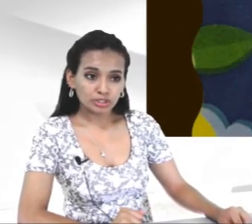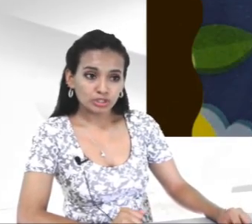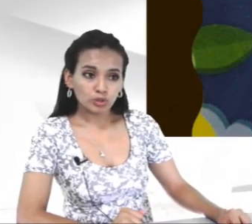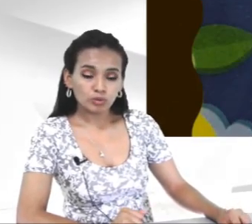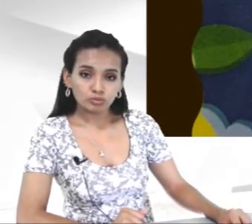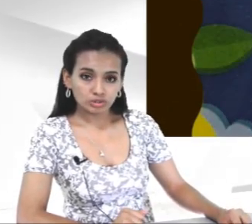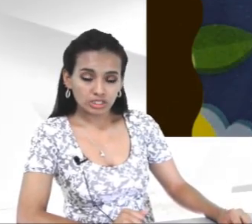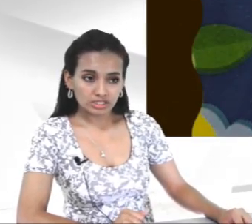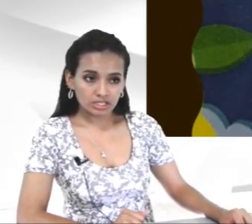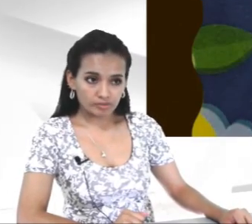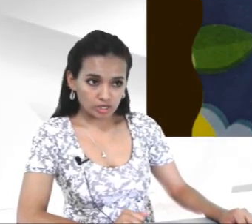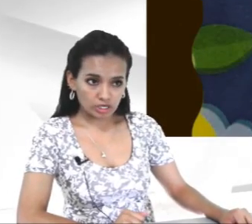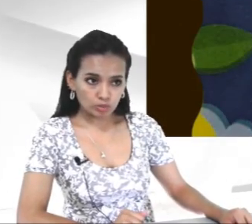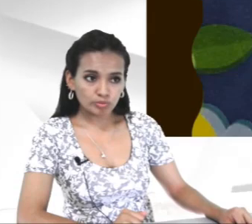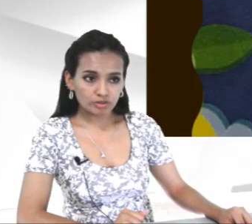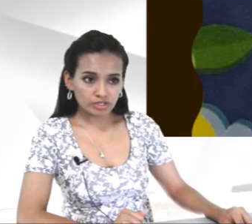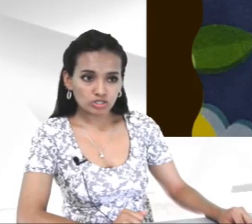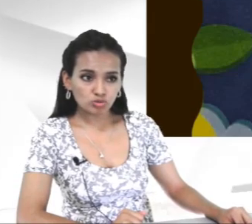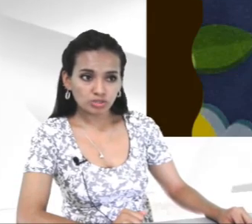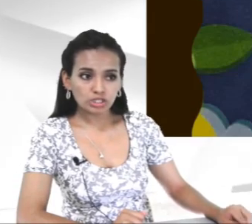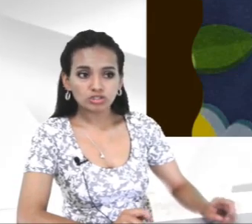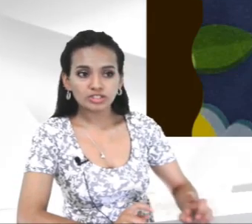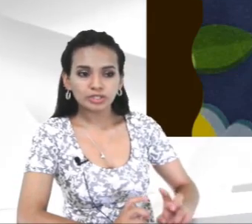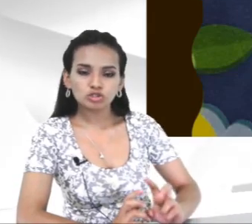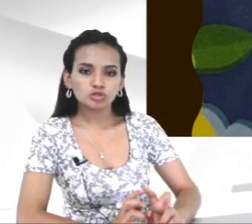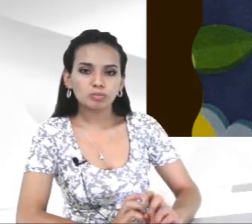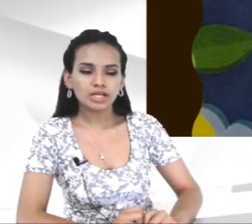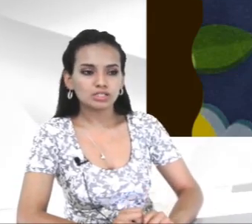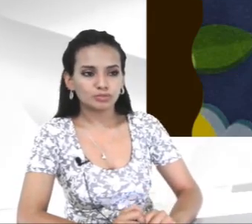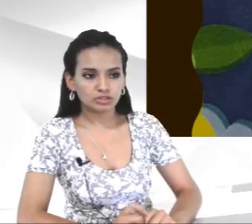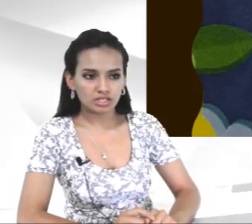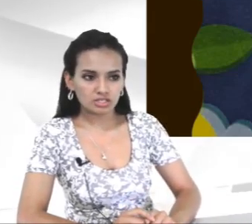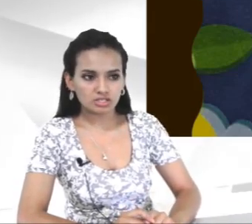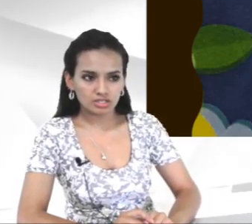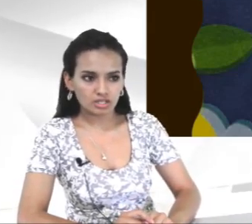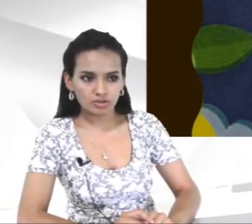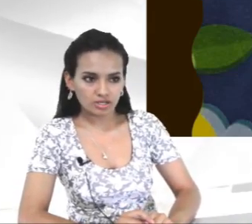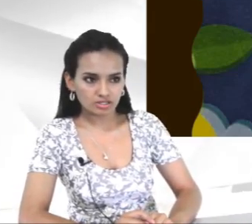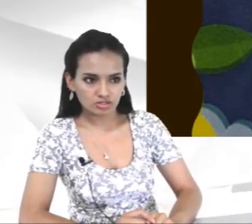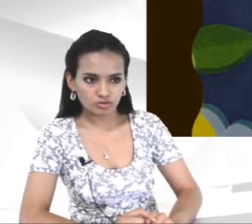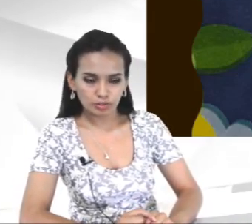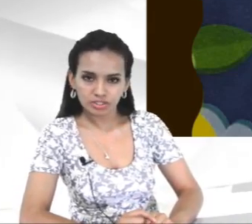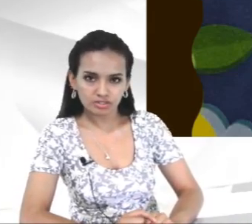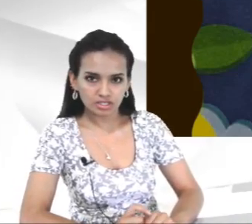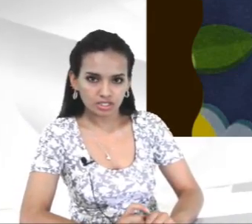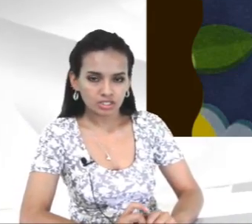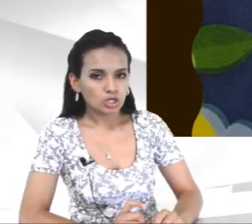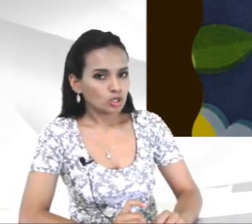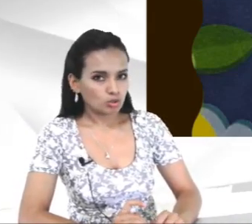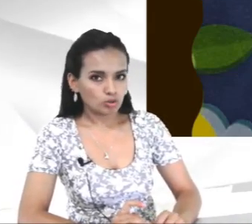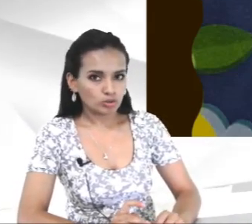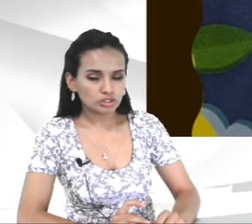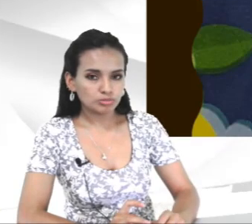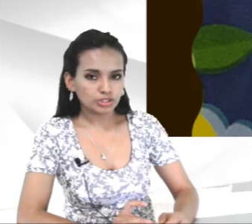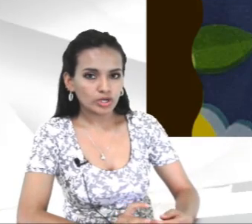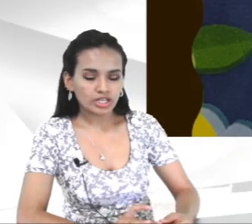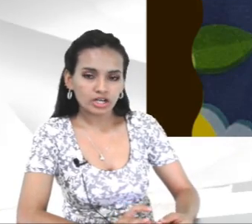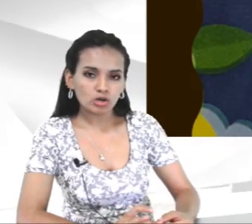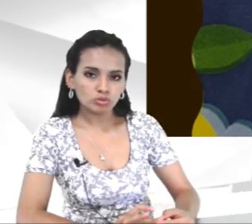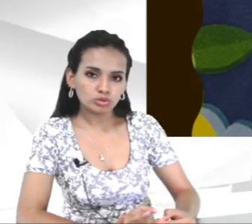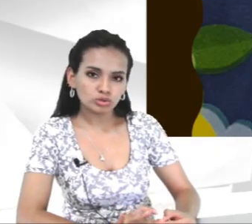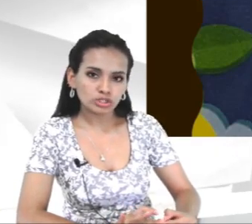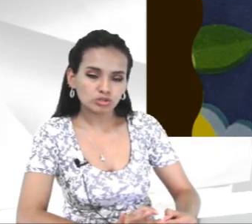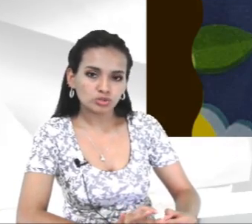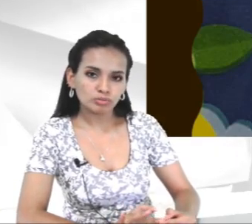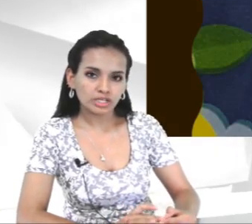hemos aprendido ustedes se elaborará un breve resumen de los aspectos más importantes tratados en la sesión de aprendizaje los invito a que